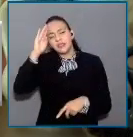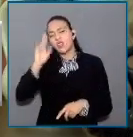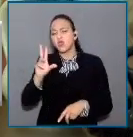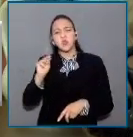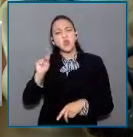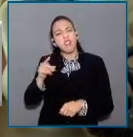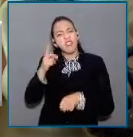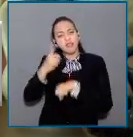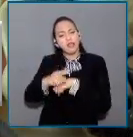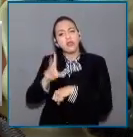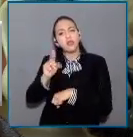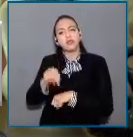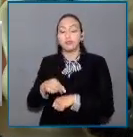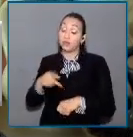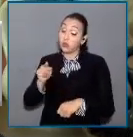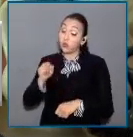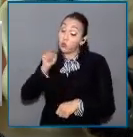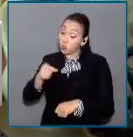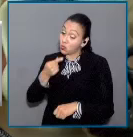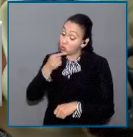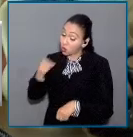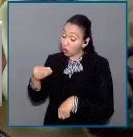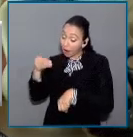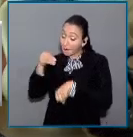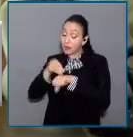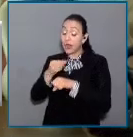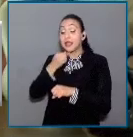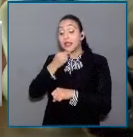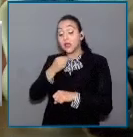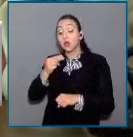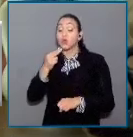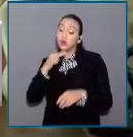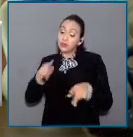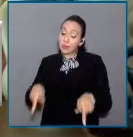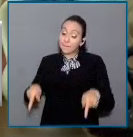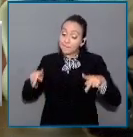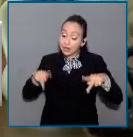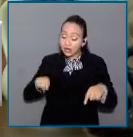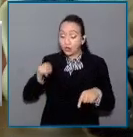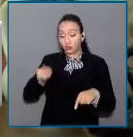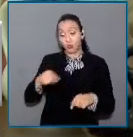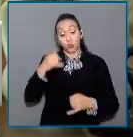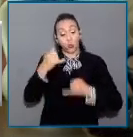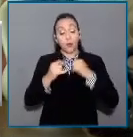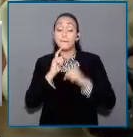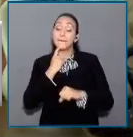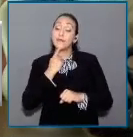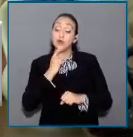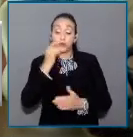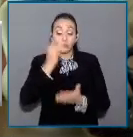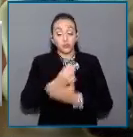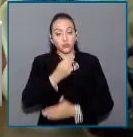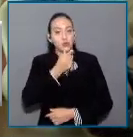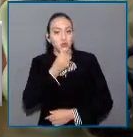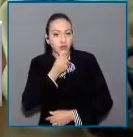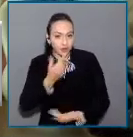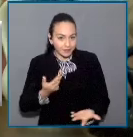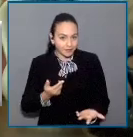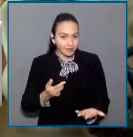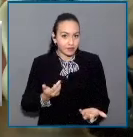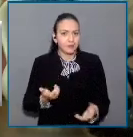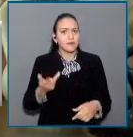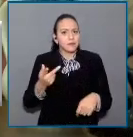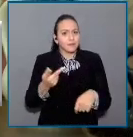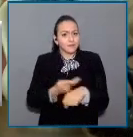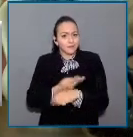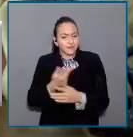y después cruza esta línea hacia discriminación en el hospital. No te atiendo porque